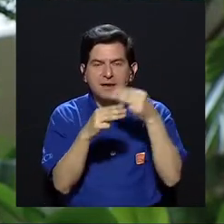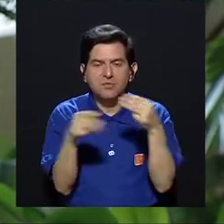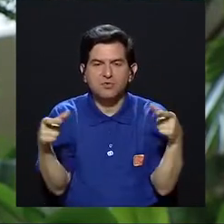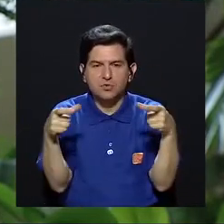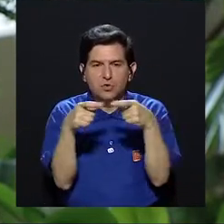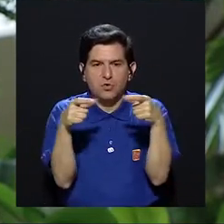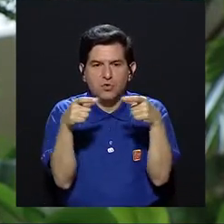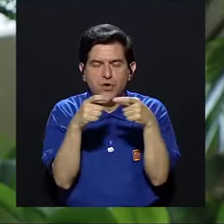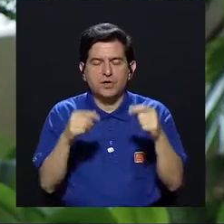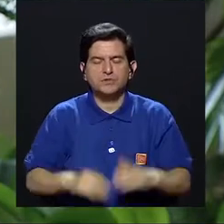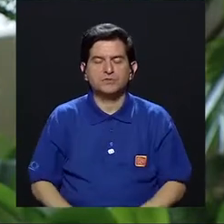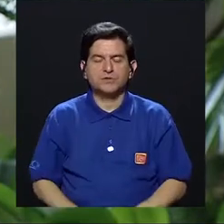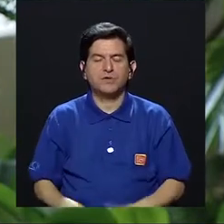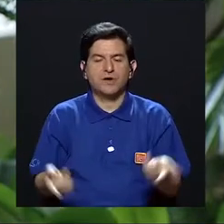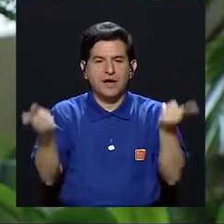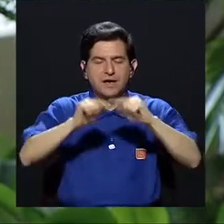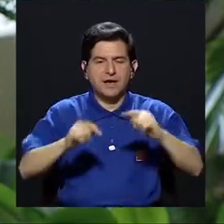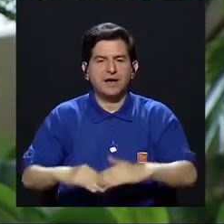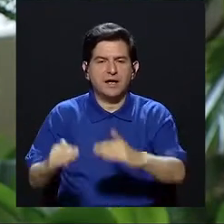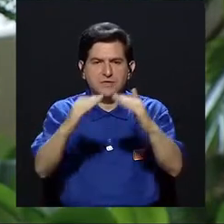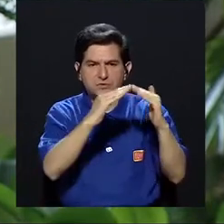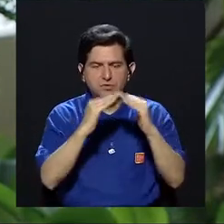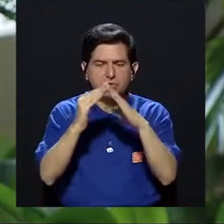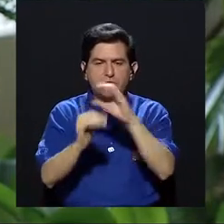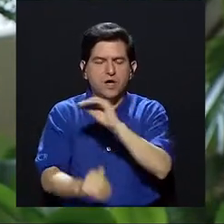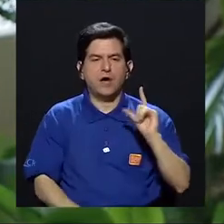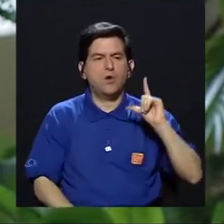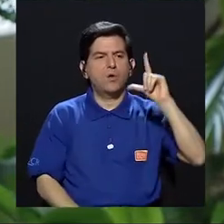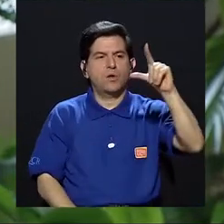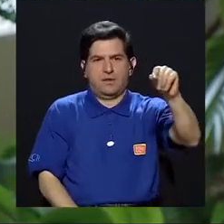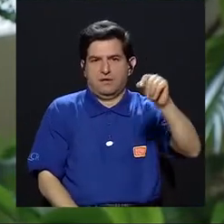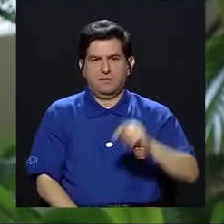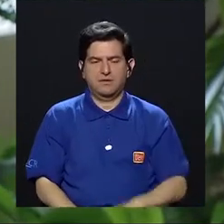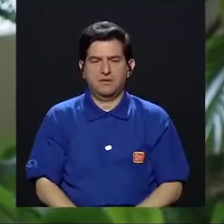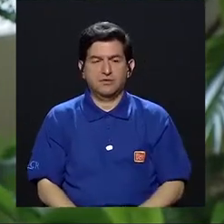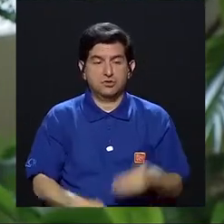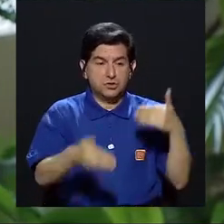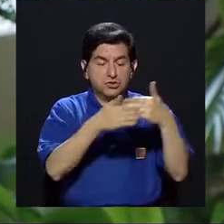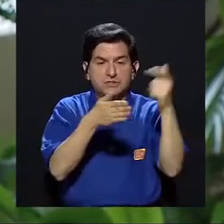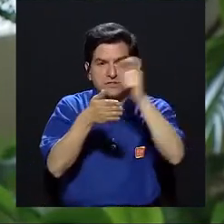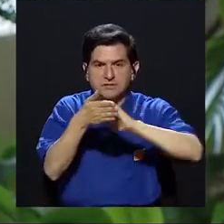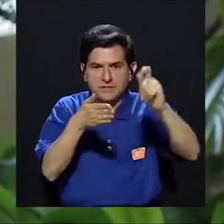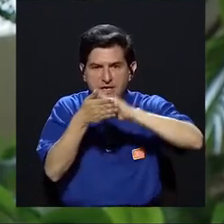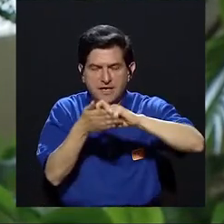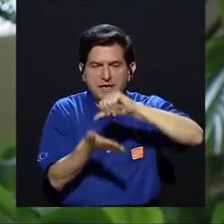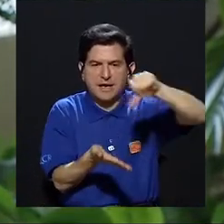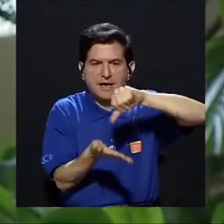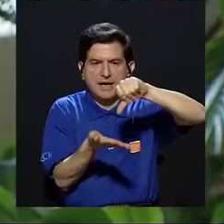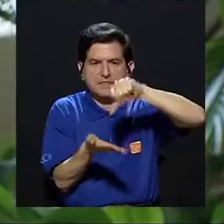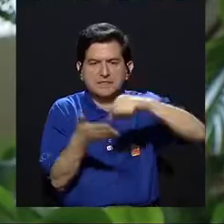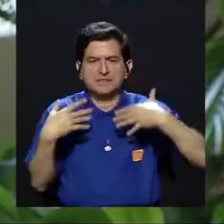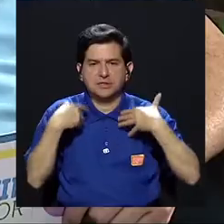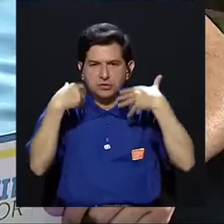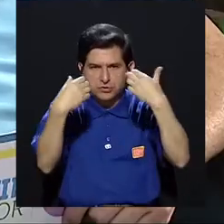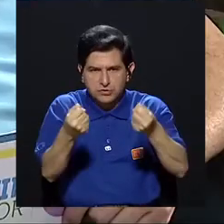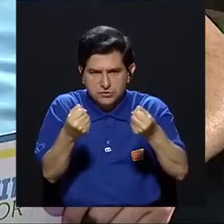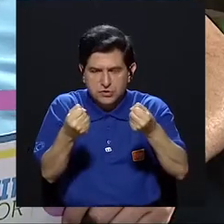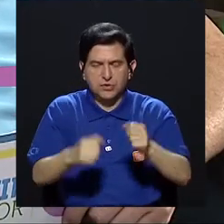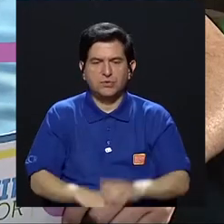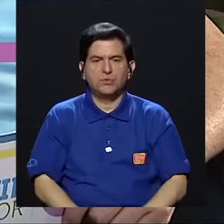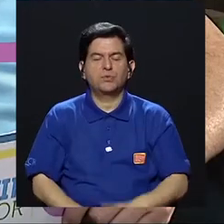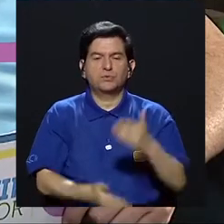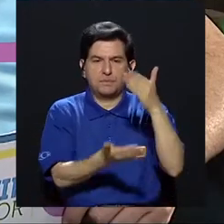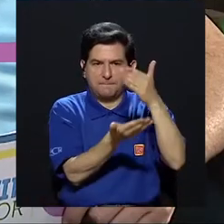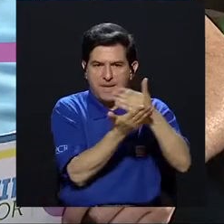de conexiones urbanas o conexiones rurales, que tenga cerca de las escuelas, de los centros de salud, de